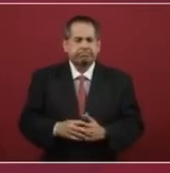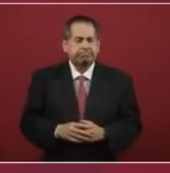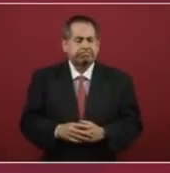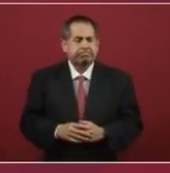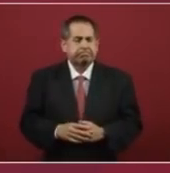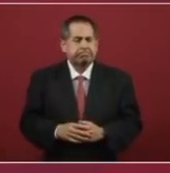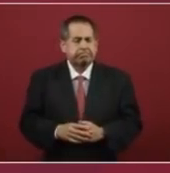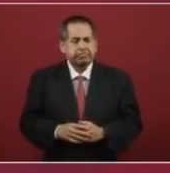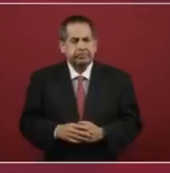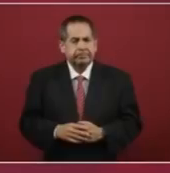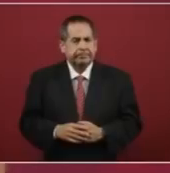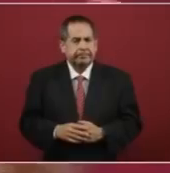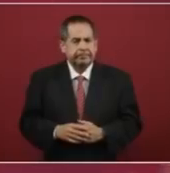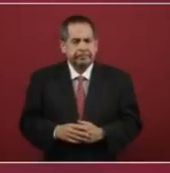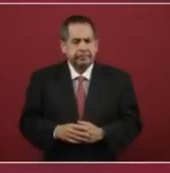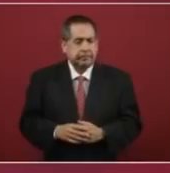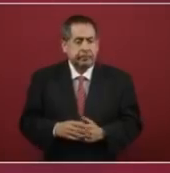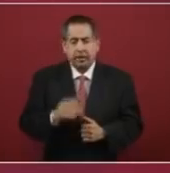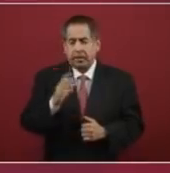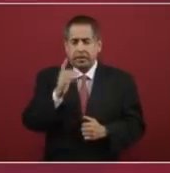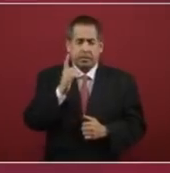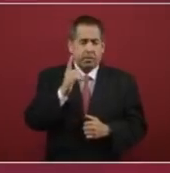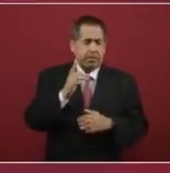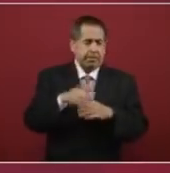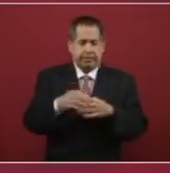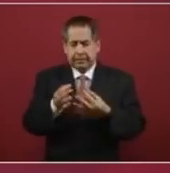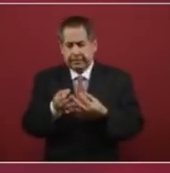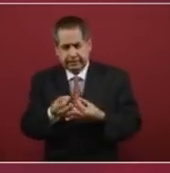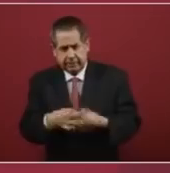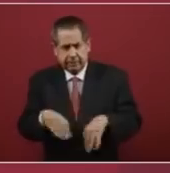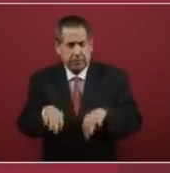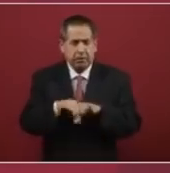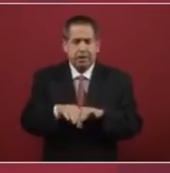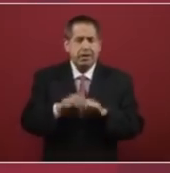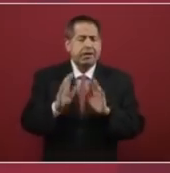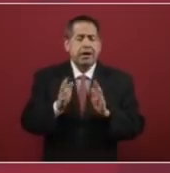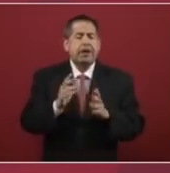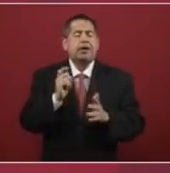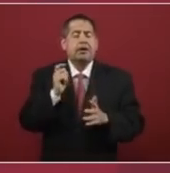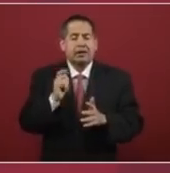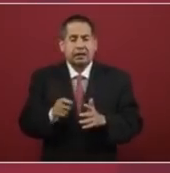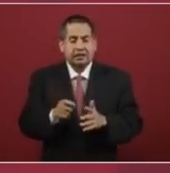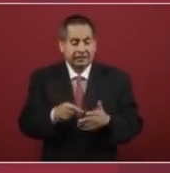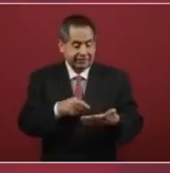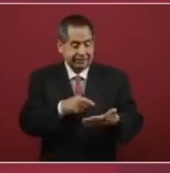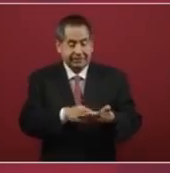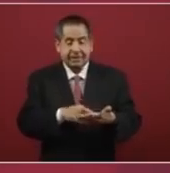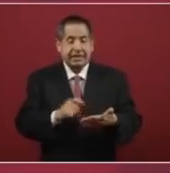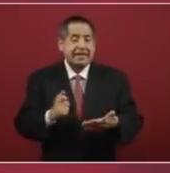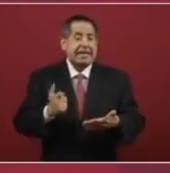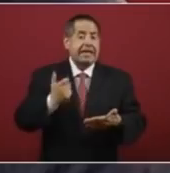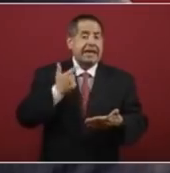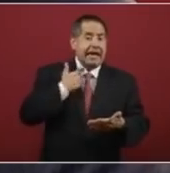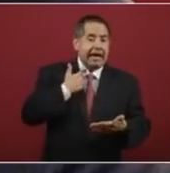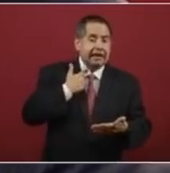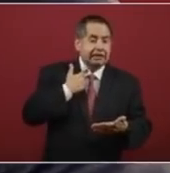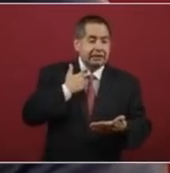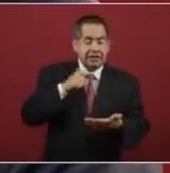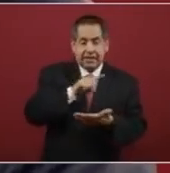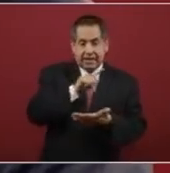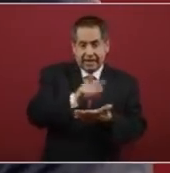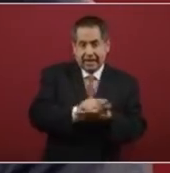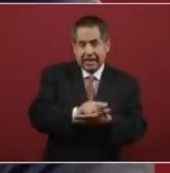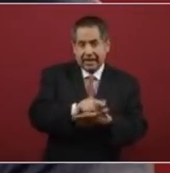lo más importante, que es rechazar la mal llamada